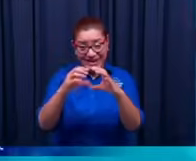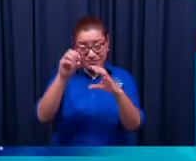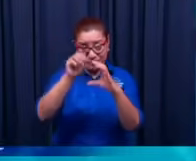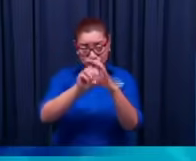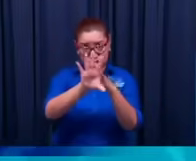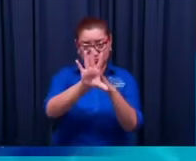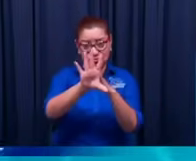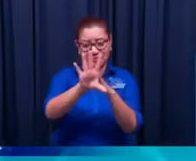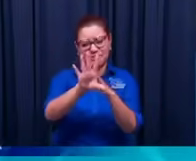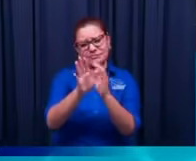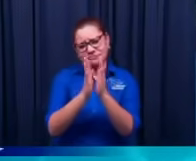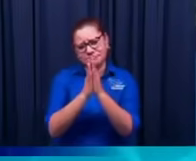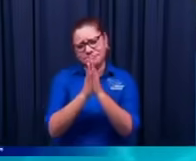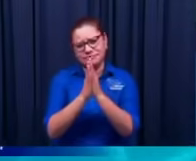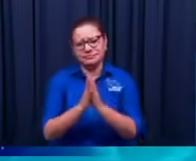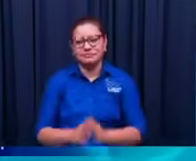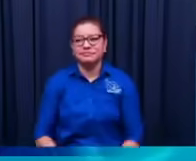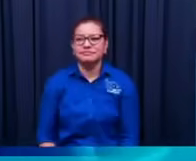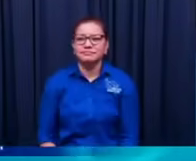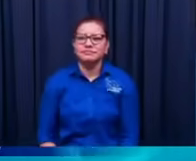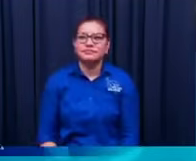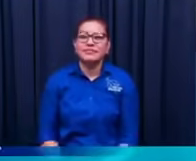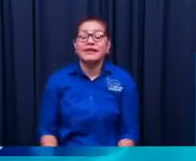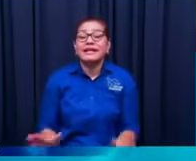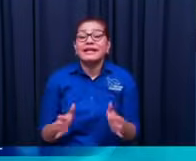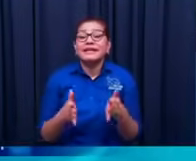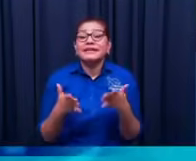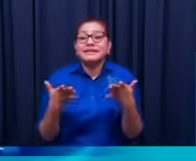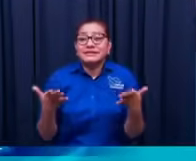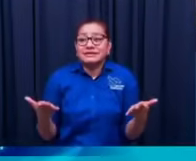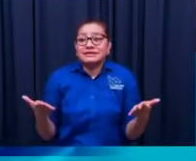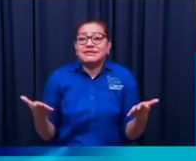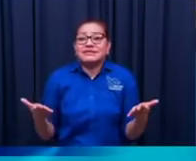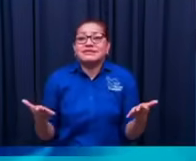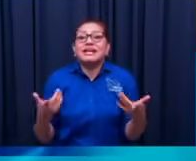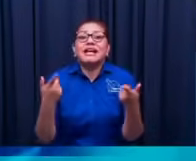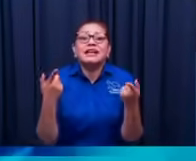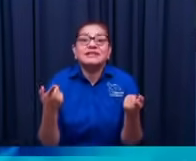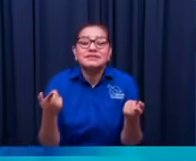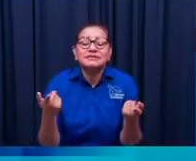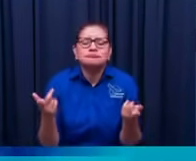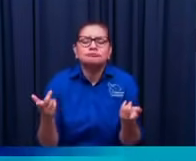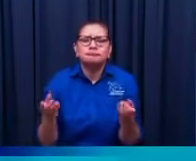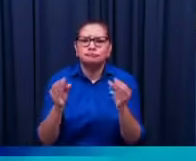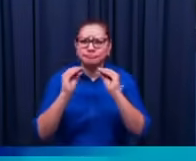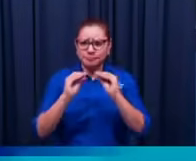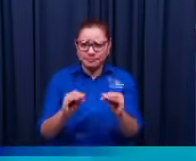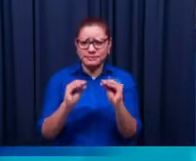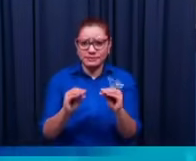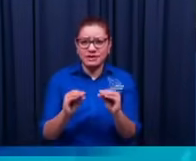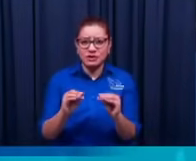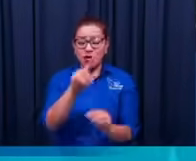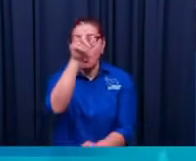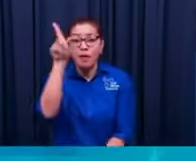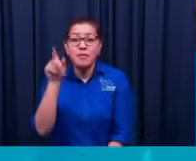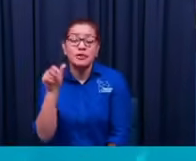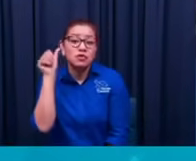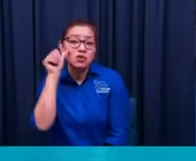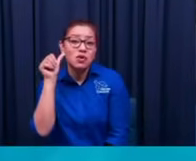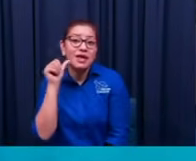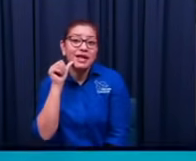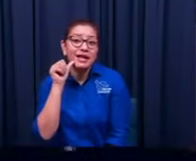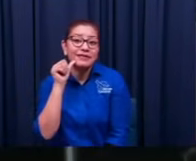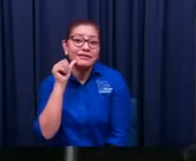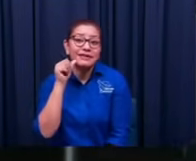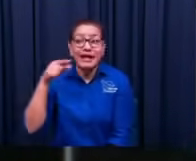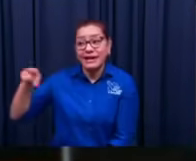Entonces, bueno, ahora, ¿quién te enseñó? Esa fue la primera pregunta que el